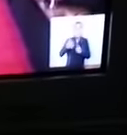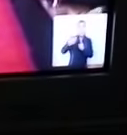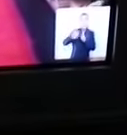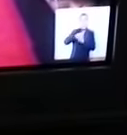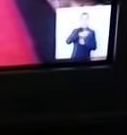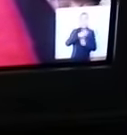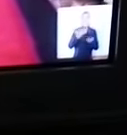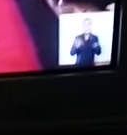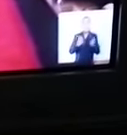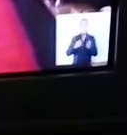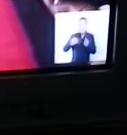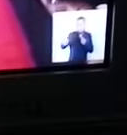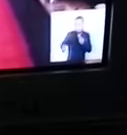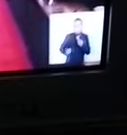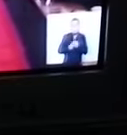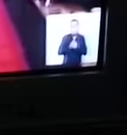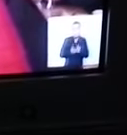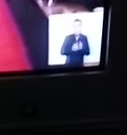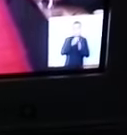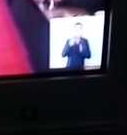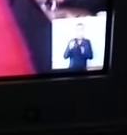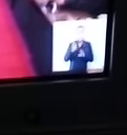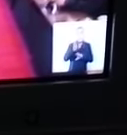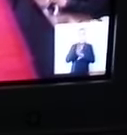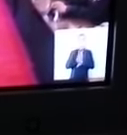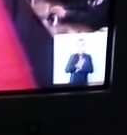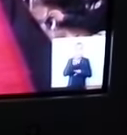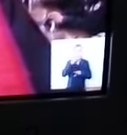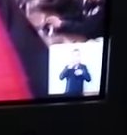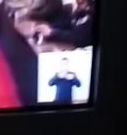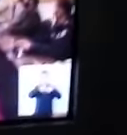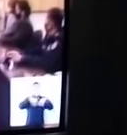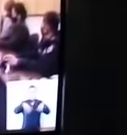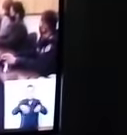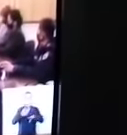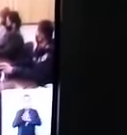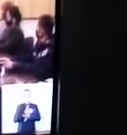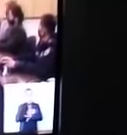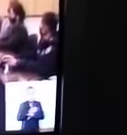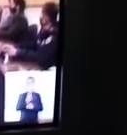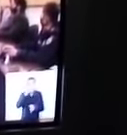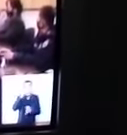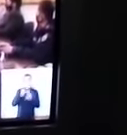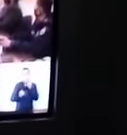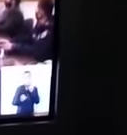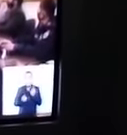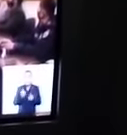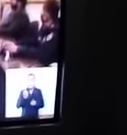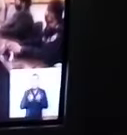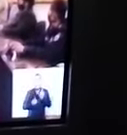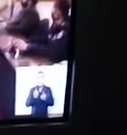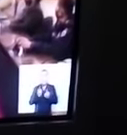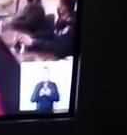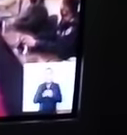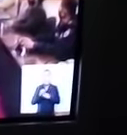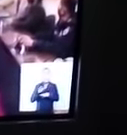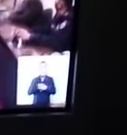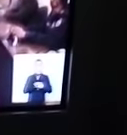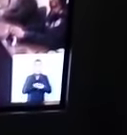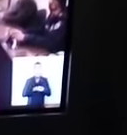se van agregando otras instituciones, como vamos a ir viendo un poquito más adelante. Y luego al final llegamos a activar